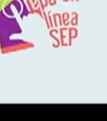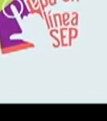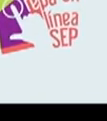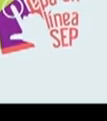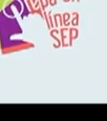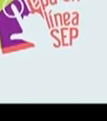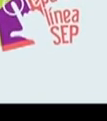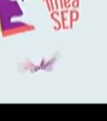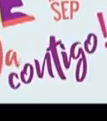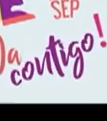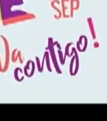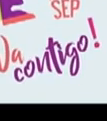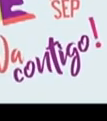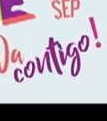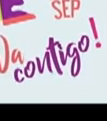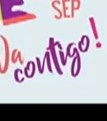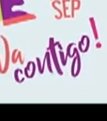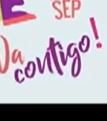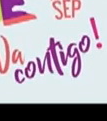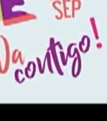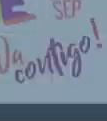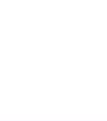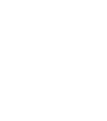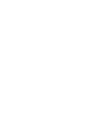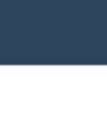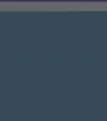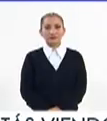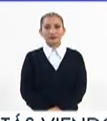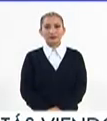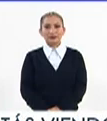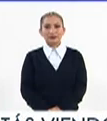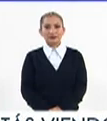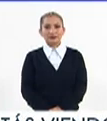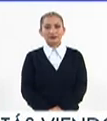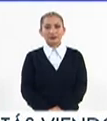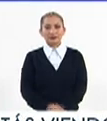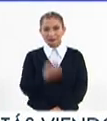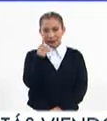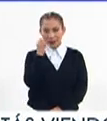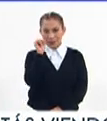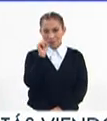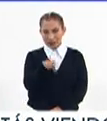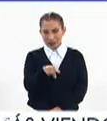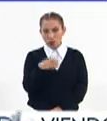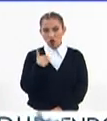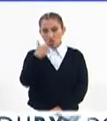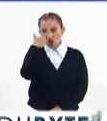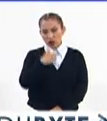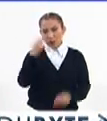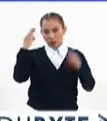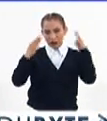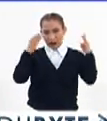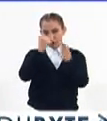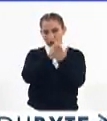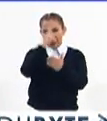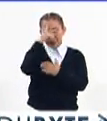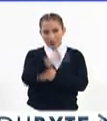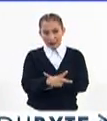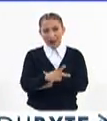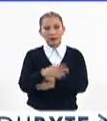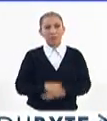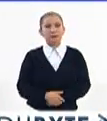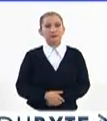www.prepaenlinea.cep.gov.mx. Recuerda que Prepa en Línea CEP va contigo. Miren, como parte de la Noche de Museos en la Ciudad de